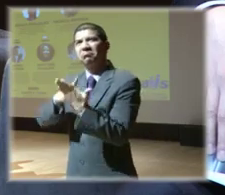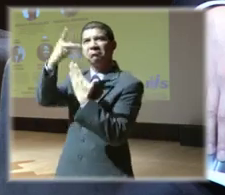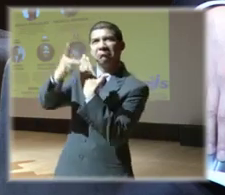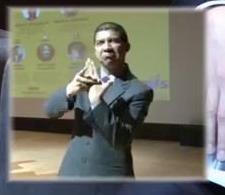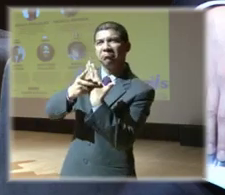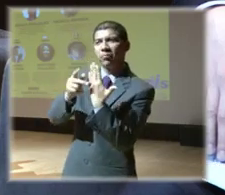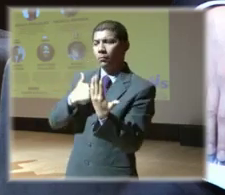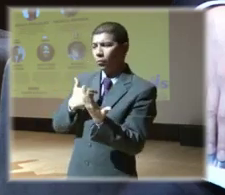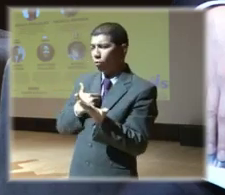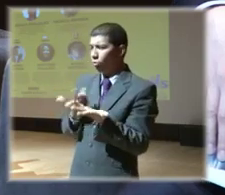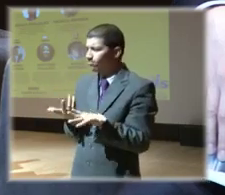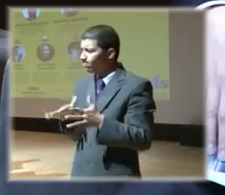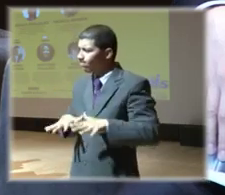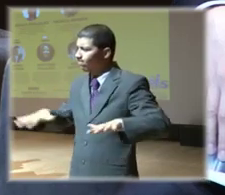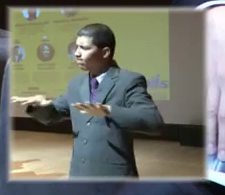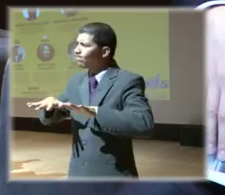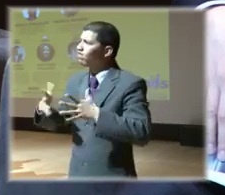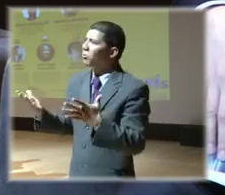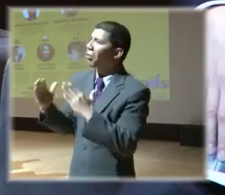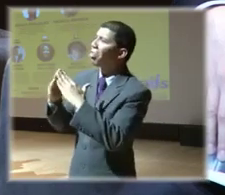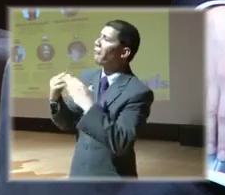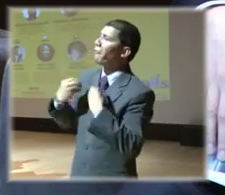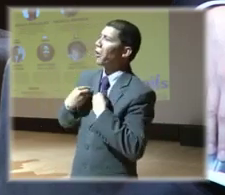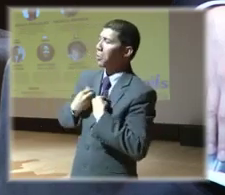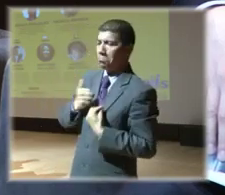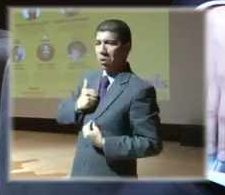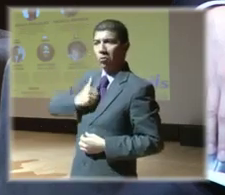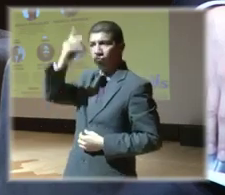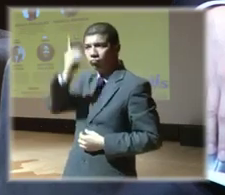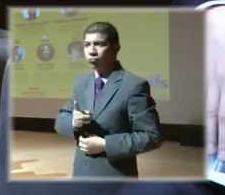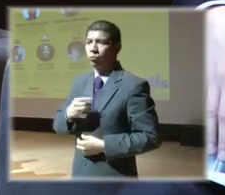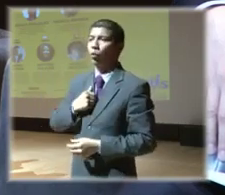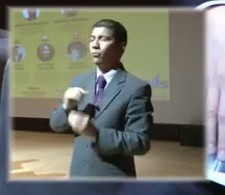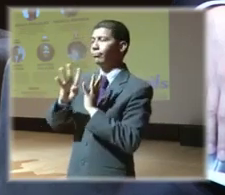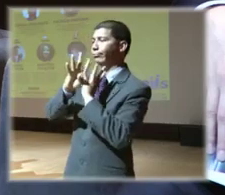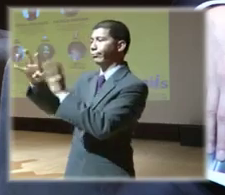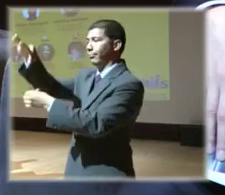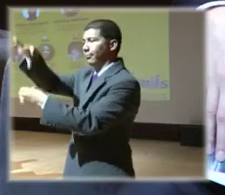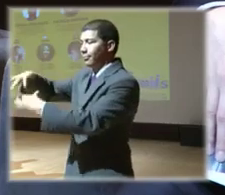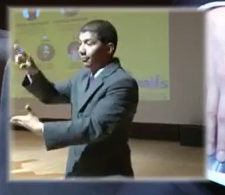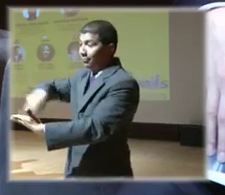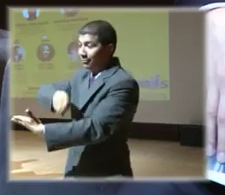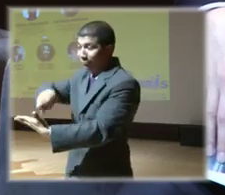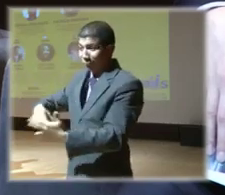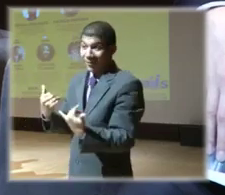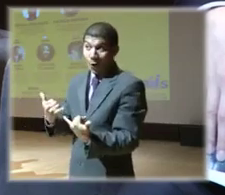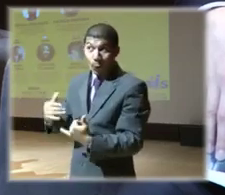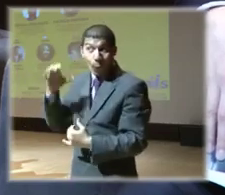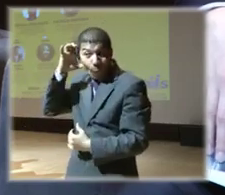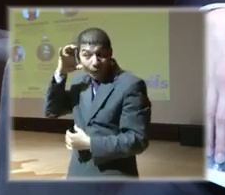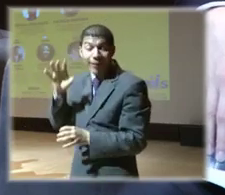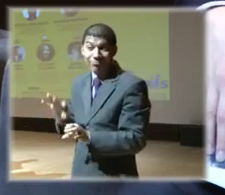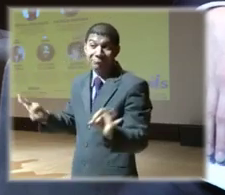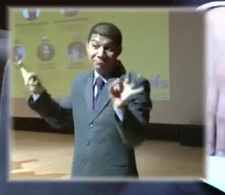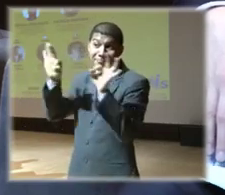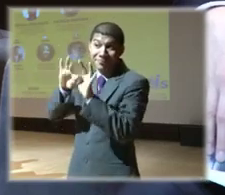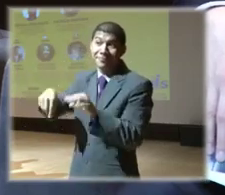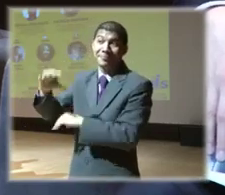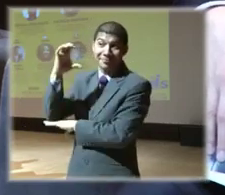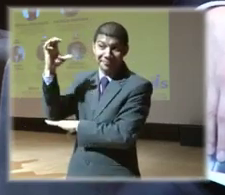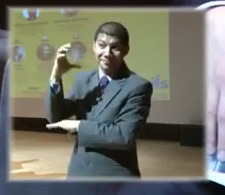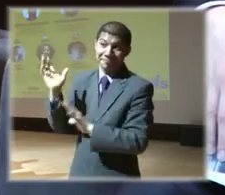nuestro lugar de residencia, nos permite votar, que en este momento es muy importante en este país,